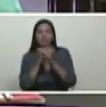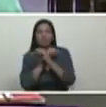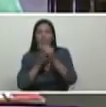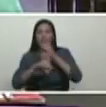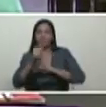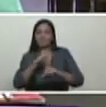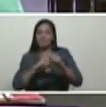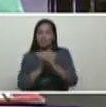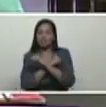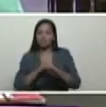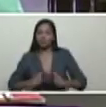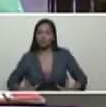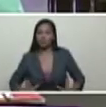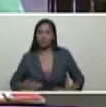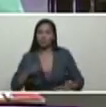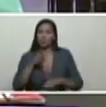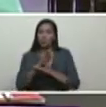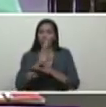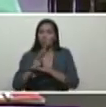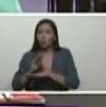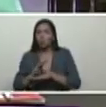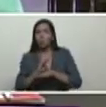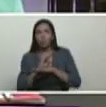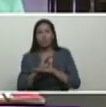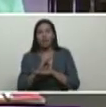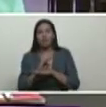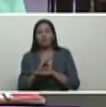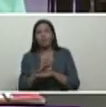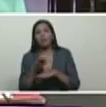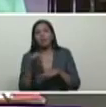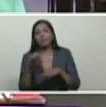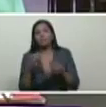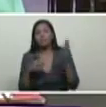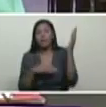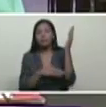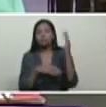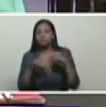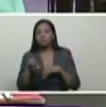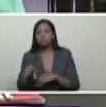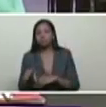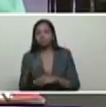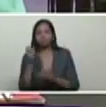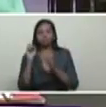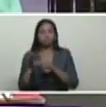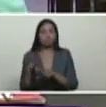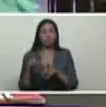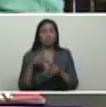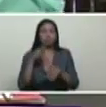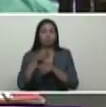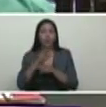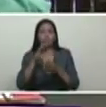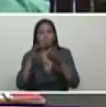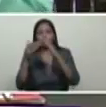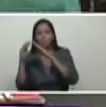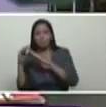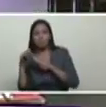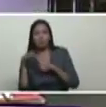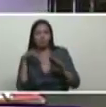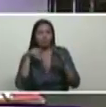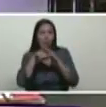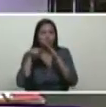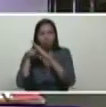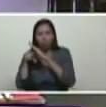un día como protectora del estado Lara que estaba abandonado y se fue barrio por barrio, era ministra aquí,